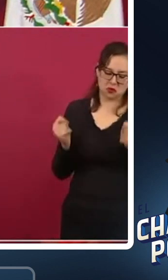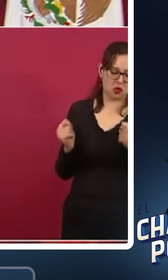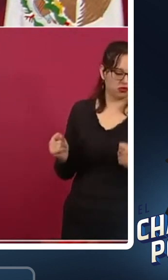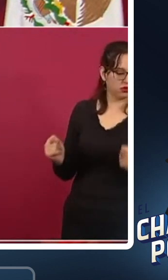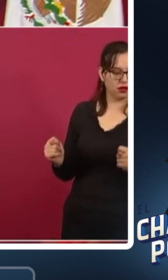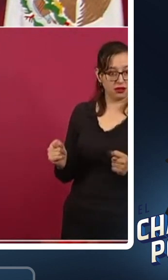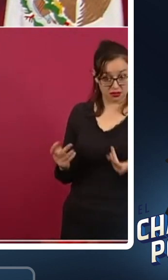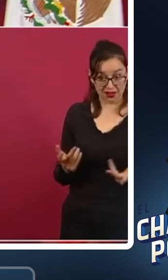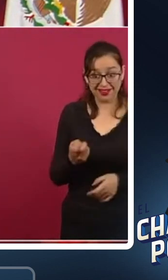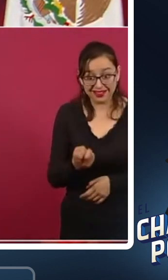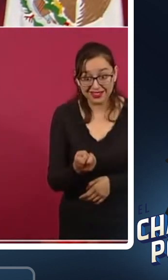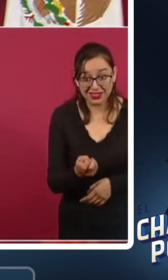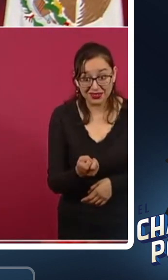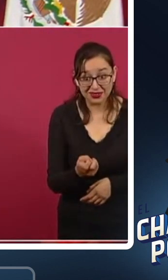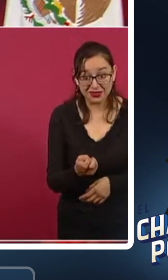No,